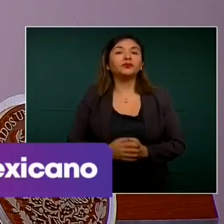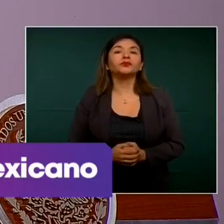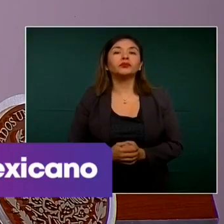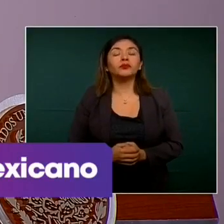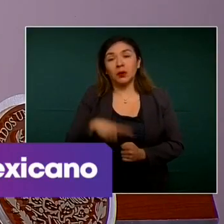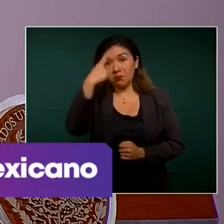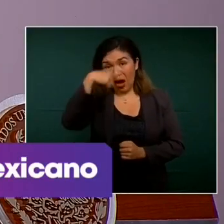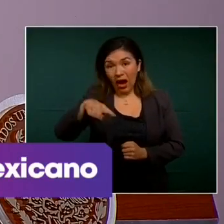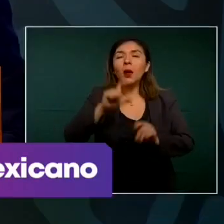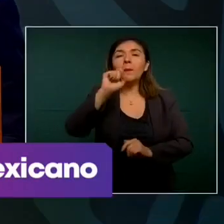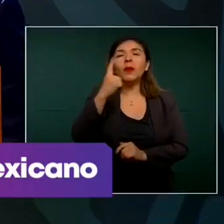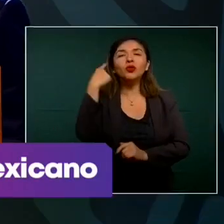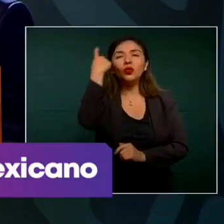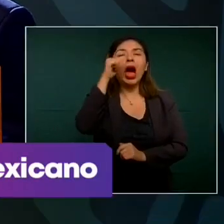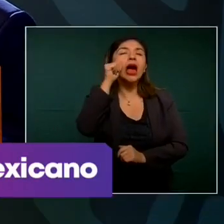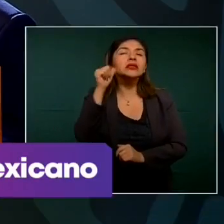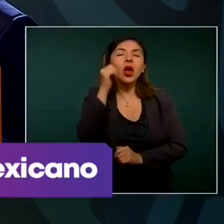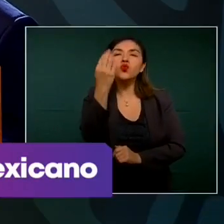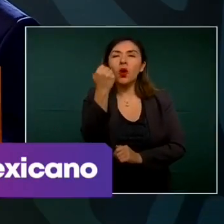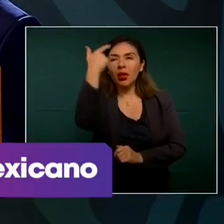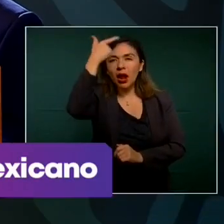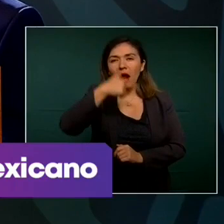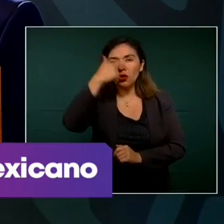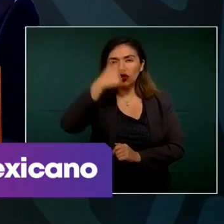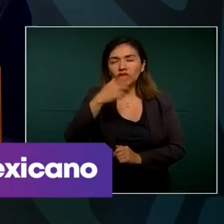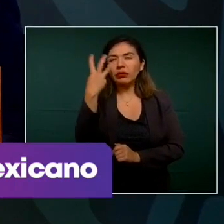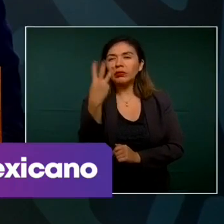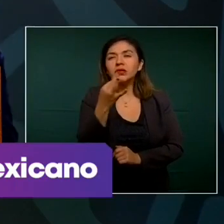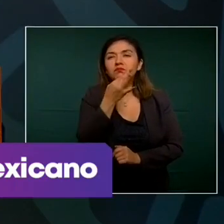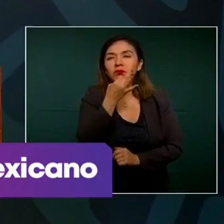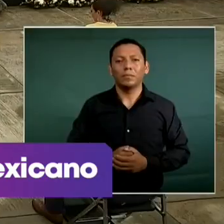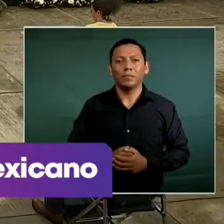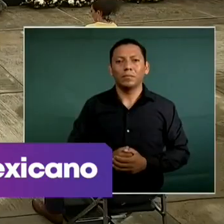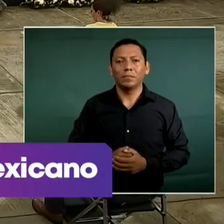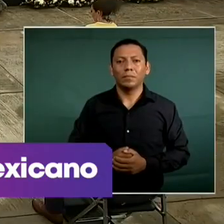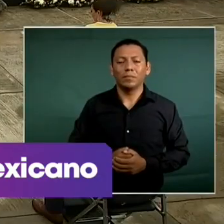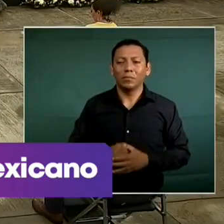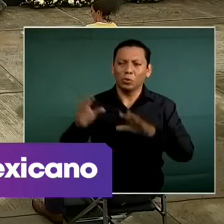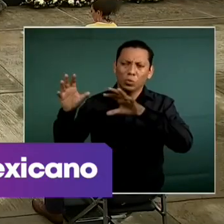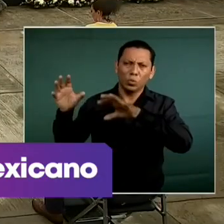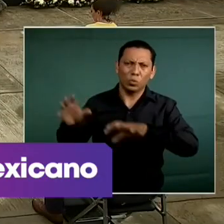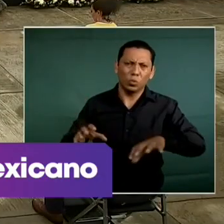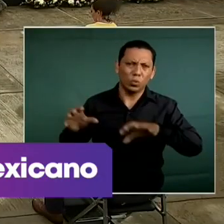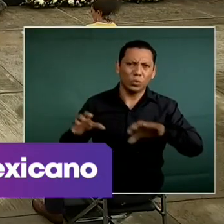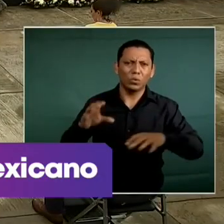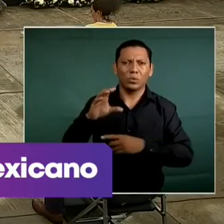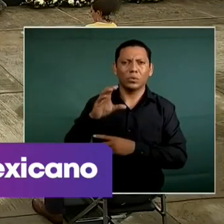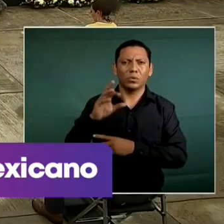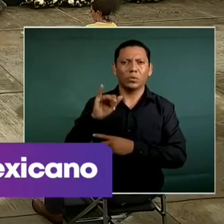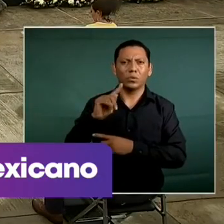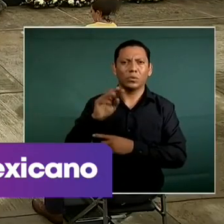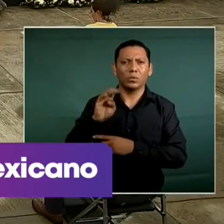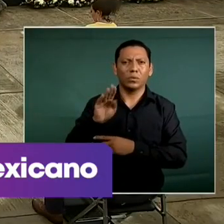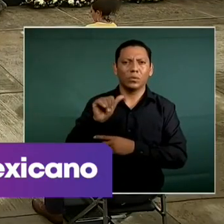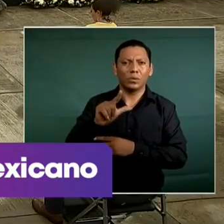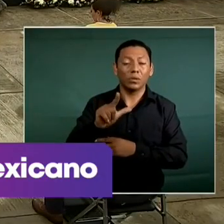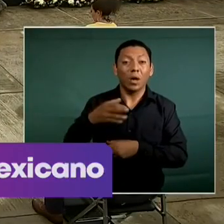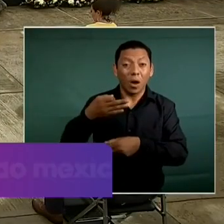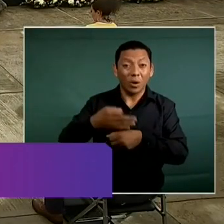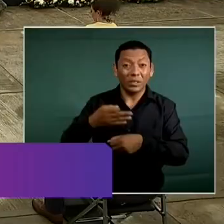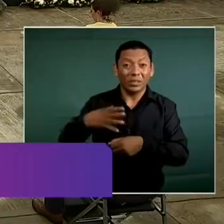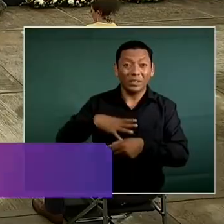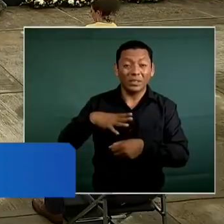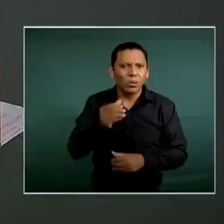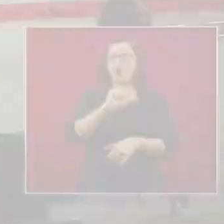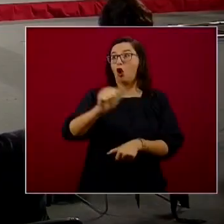civil lópez obrador informó que mañana firmarán un convenio con la onu para la adquisición de farmacéuticos